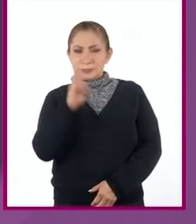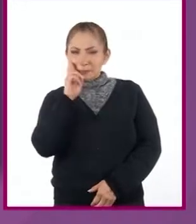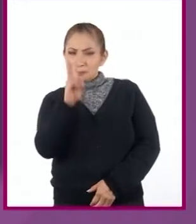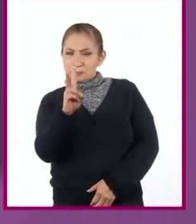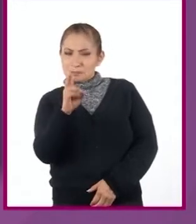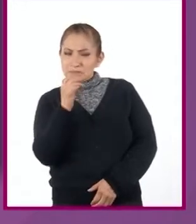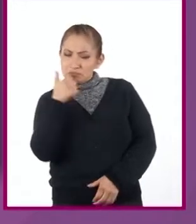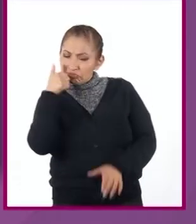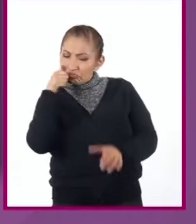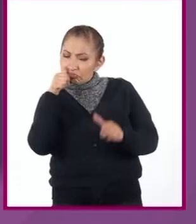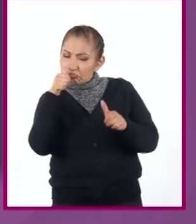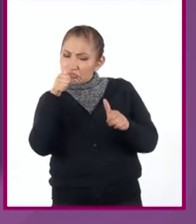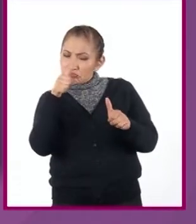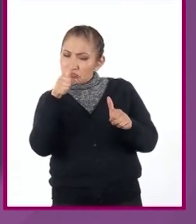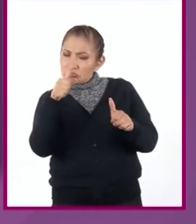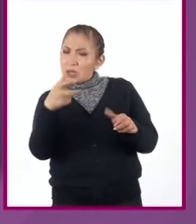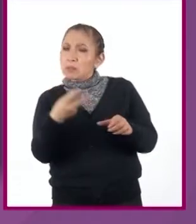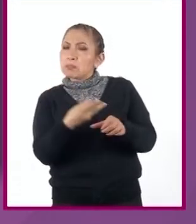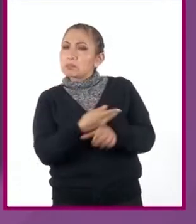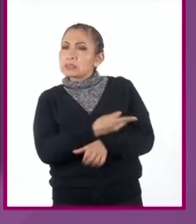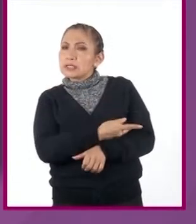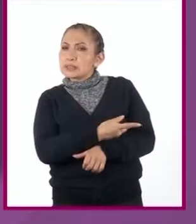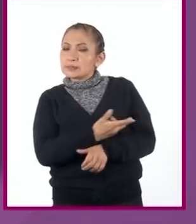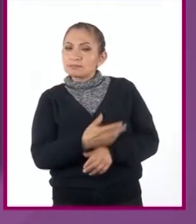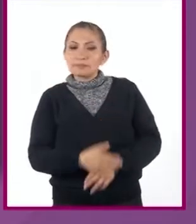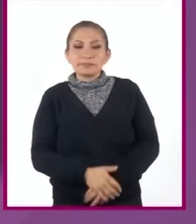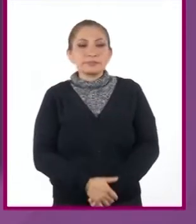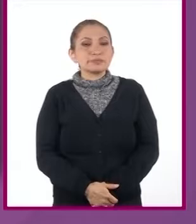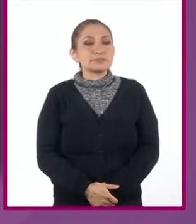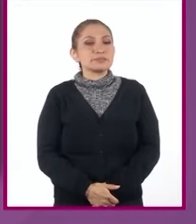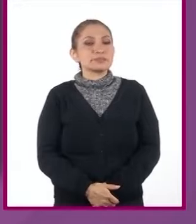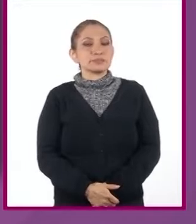Observemos con detenimiento qué es lo que sucede ahora.